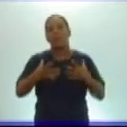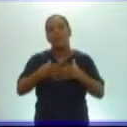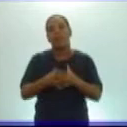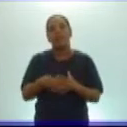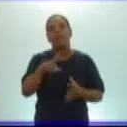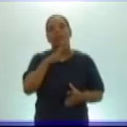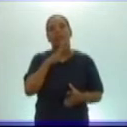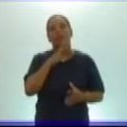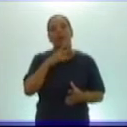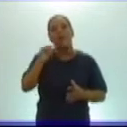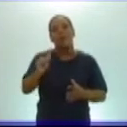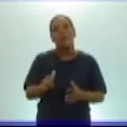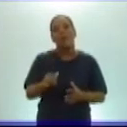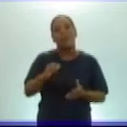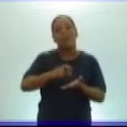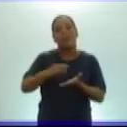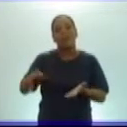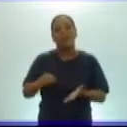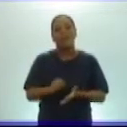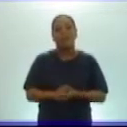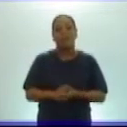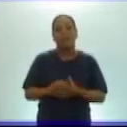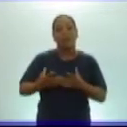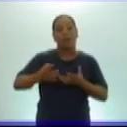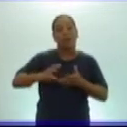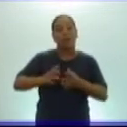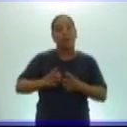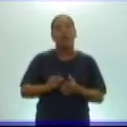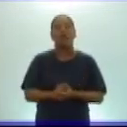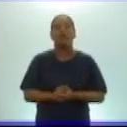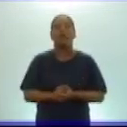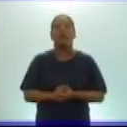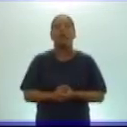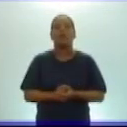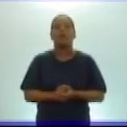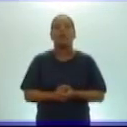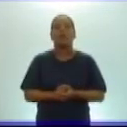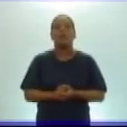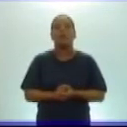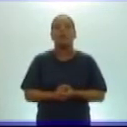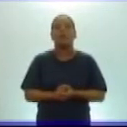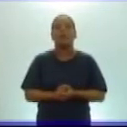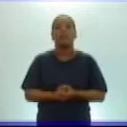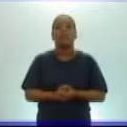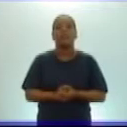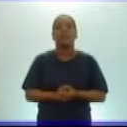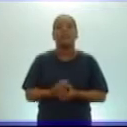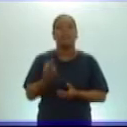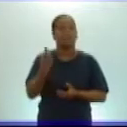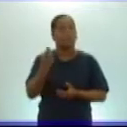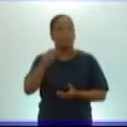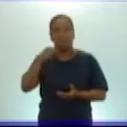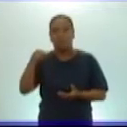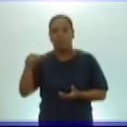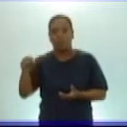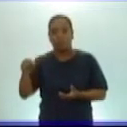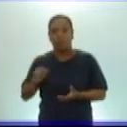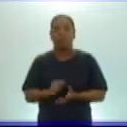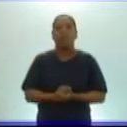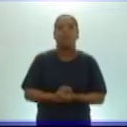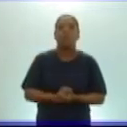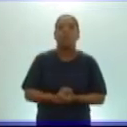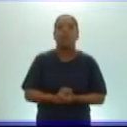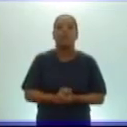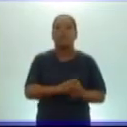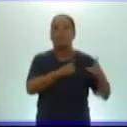que está formada principalmente, y no es necesario que copien este texto porque es la información que les doy de esa